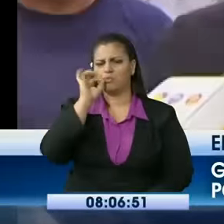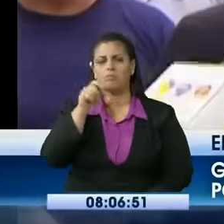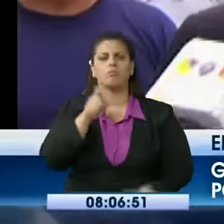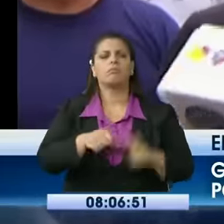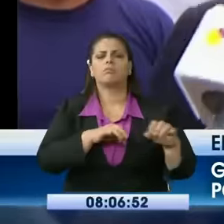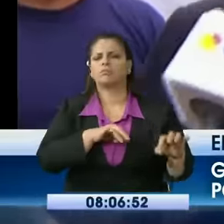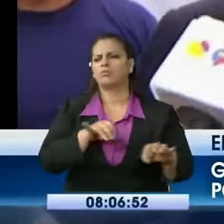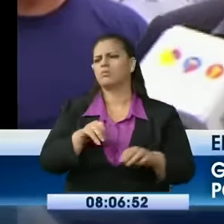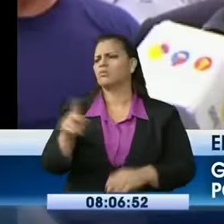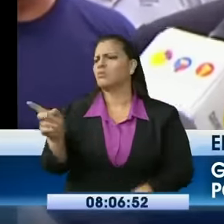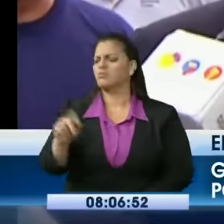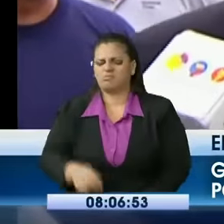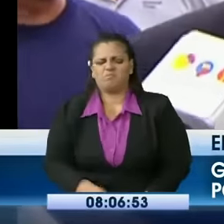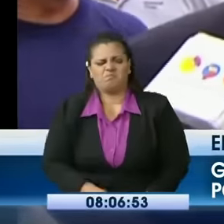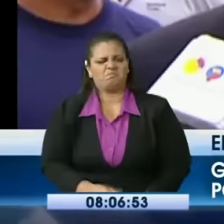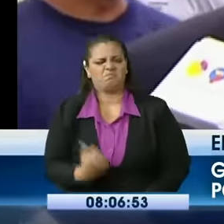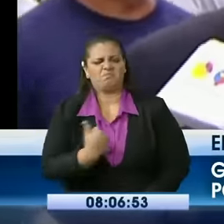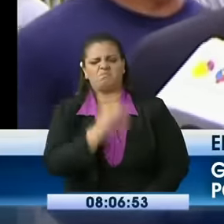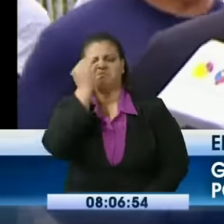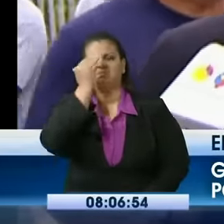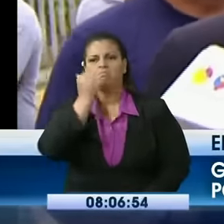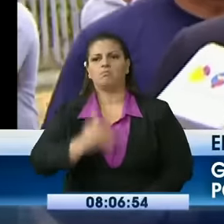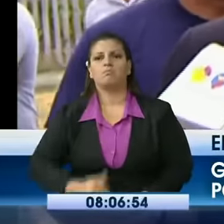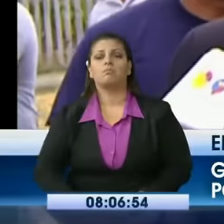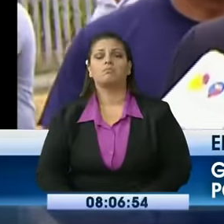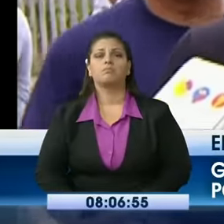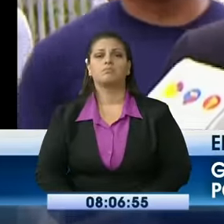fue una falsa alarma, las personas generaron